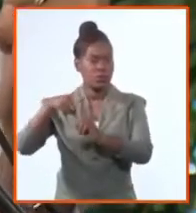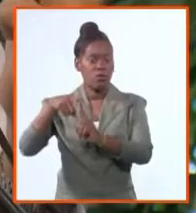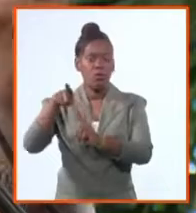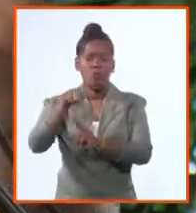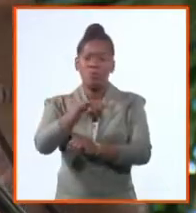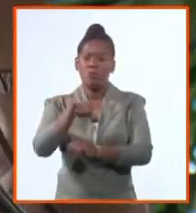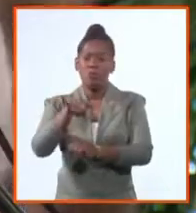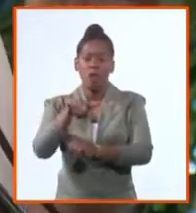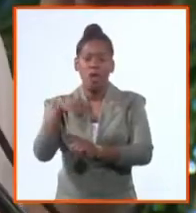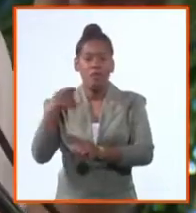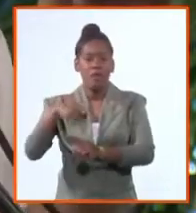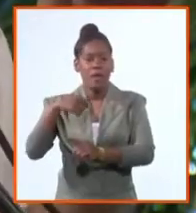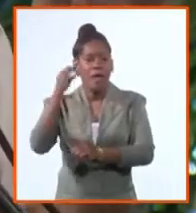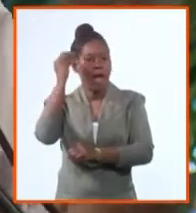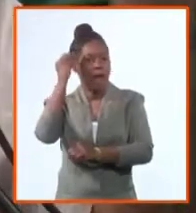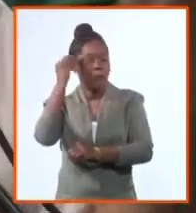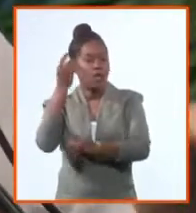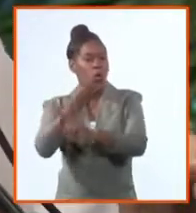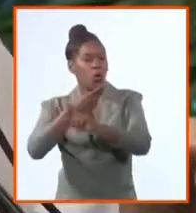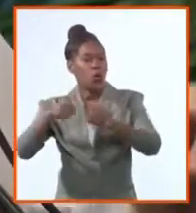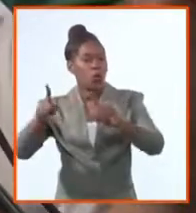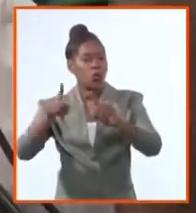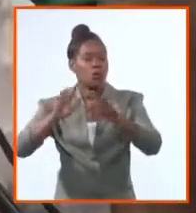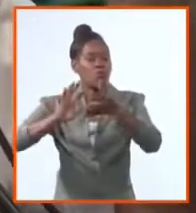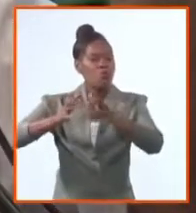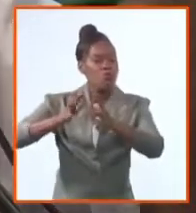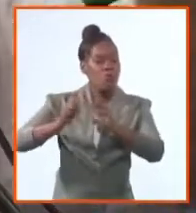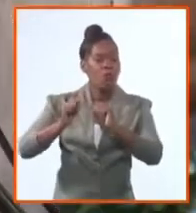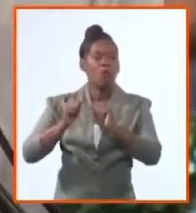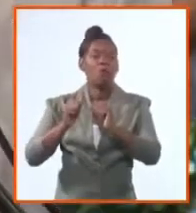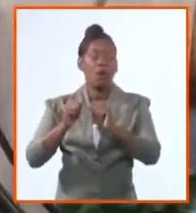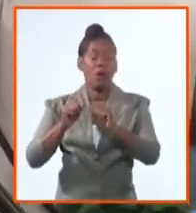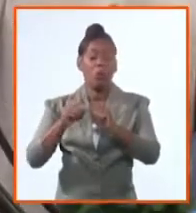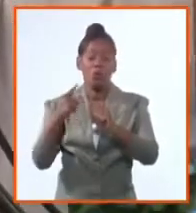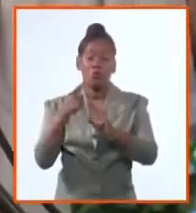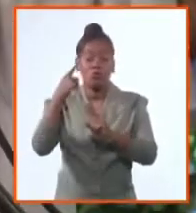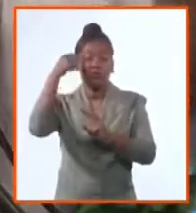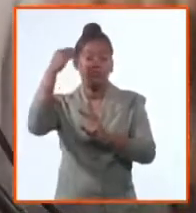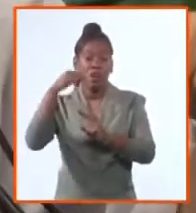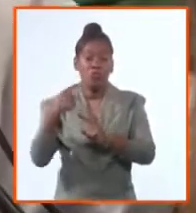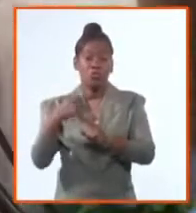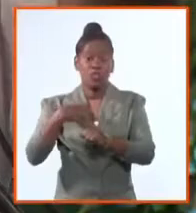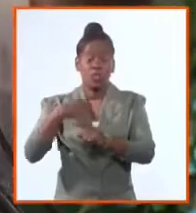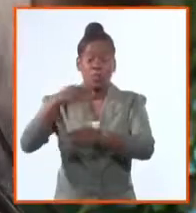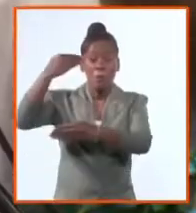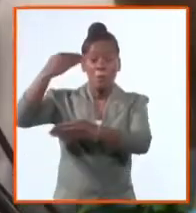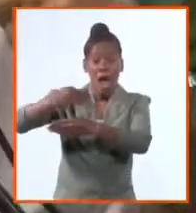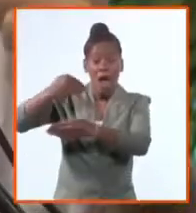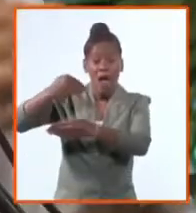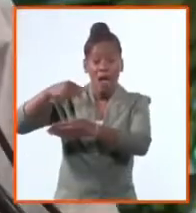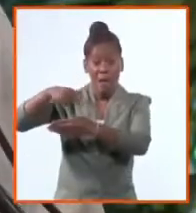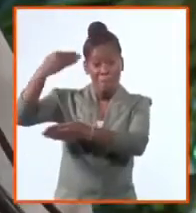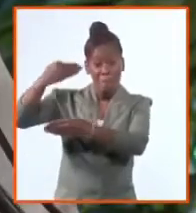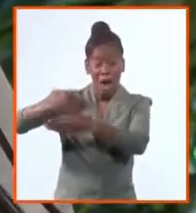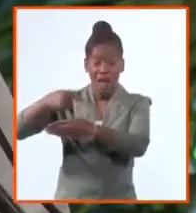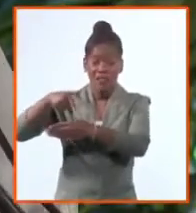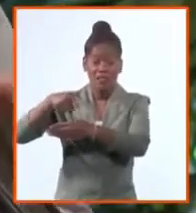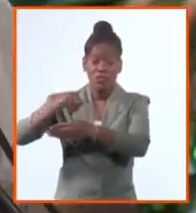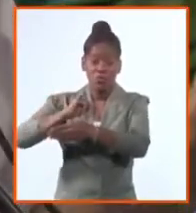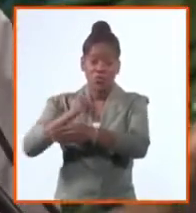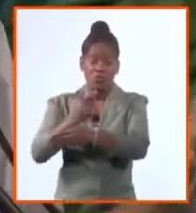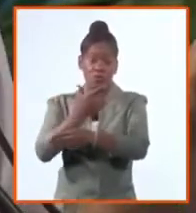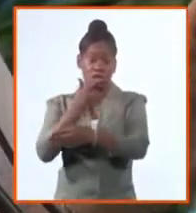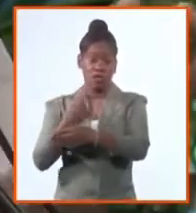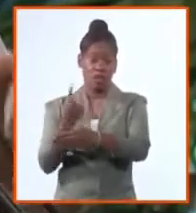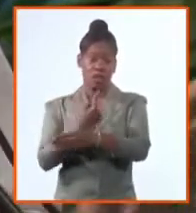deuda, partiendo de un elemento que no podemos olvidar. Cuba es un país bloqueado y Cuba es un país de alto riesgo para un inversionista y para un financista